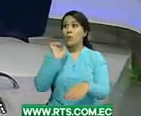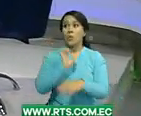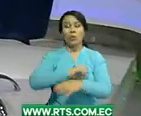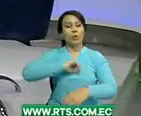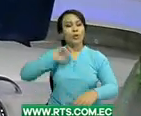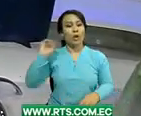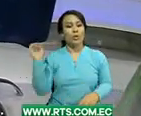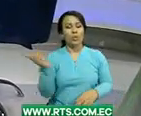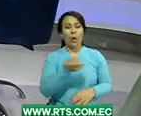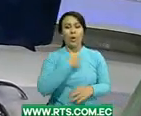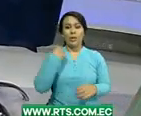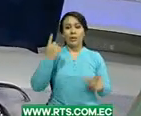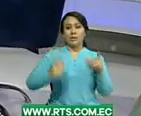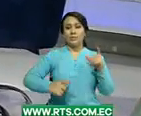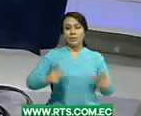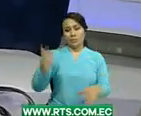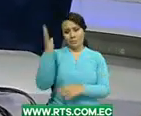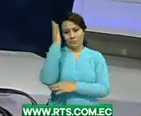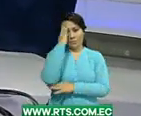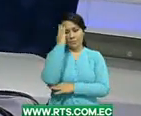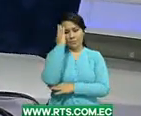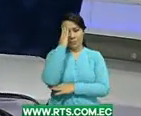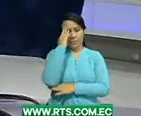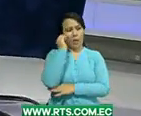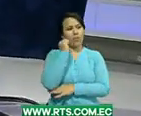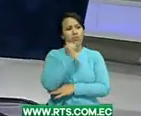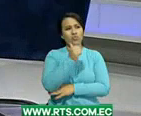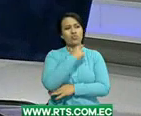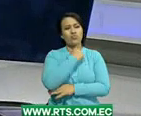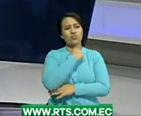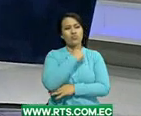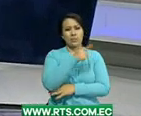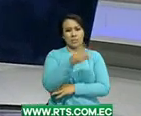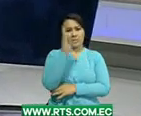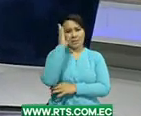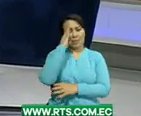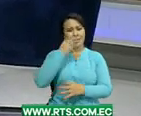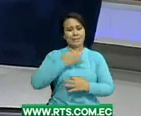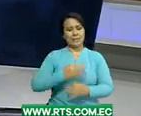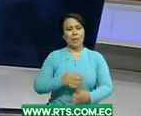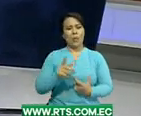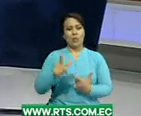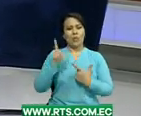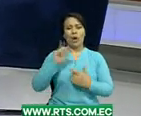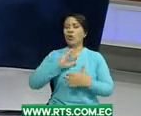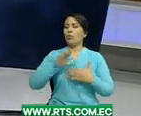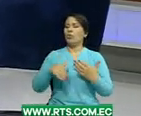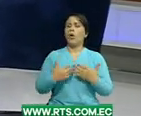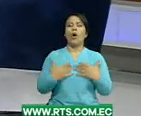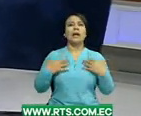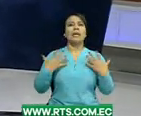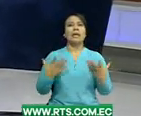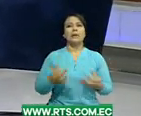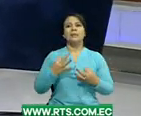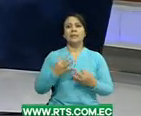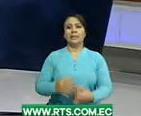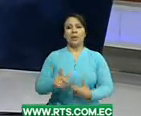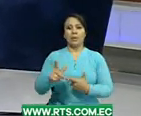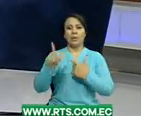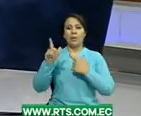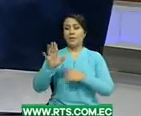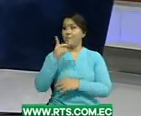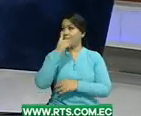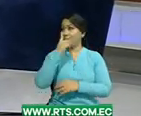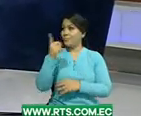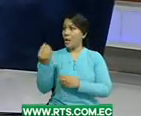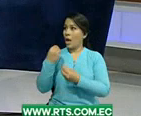general y de los habitantes, como usted bien lo señala, con muy buen criterio, es la seguridad. Así es. Todos anhelamos tener seguridad. En ese sentido